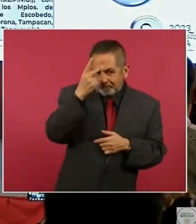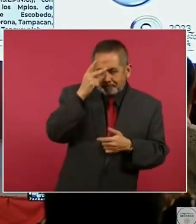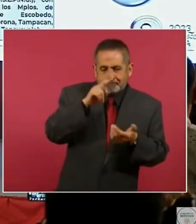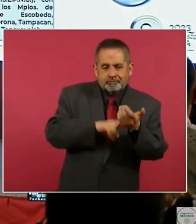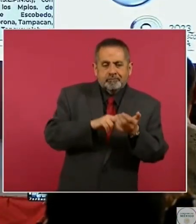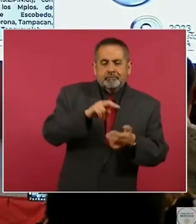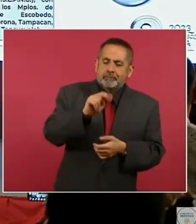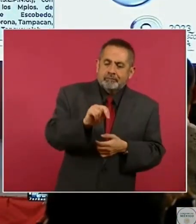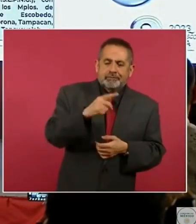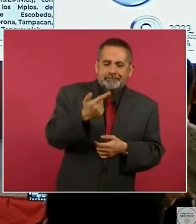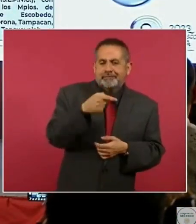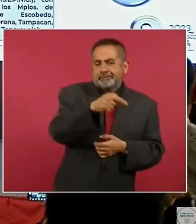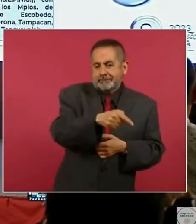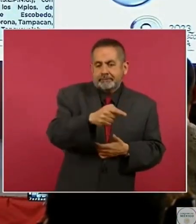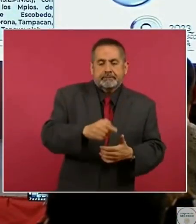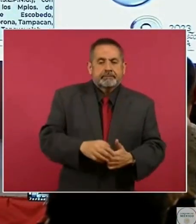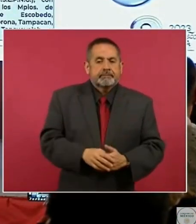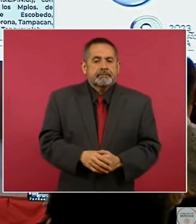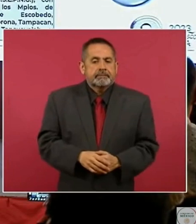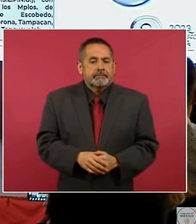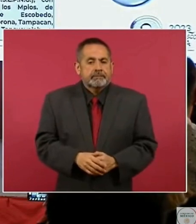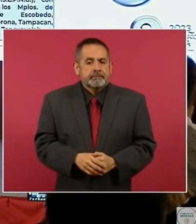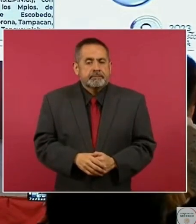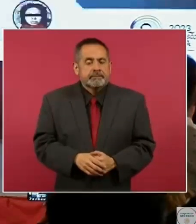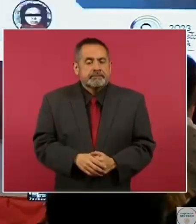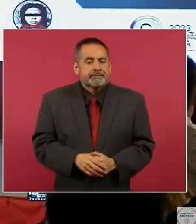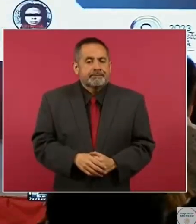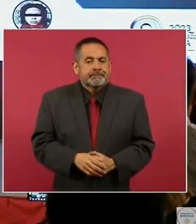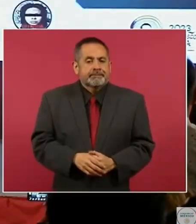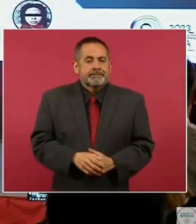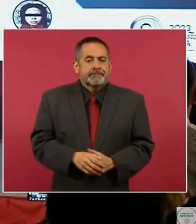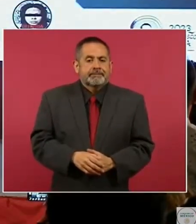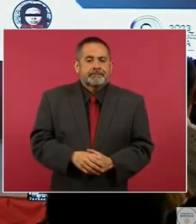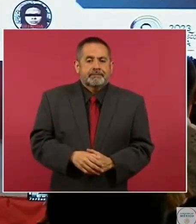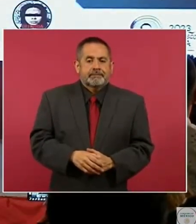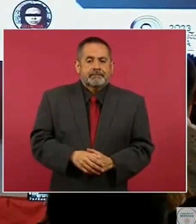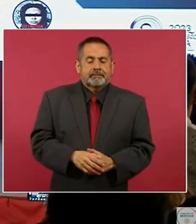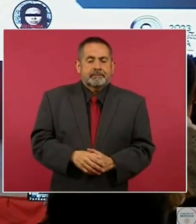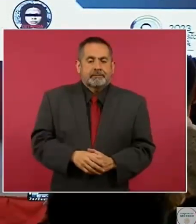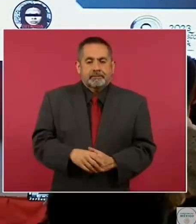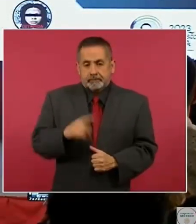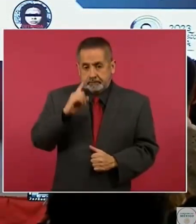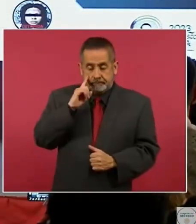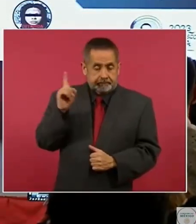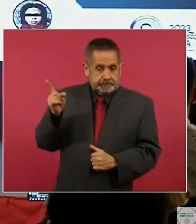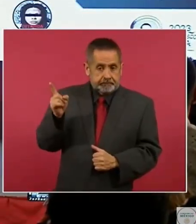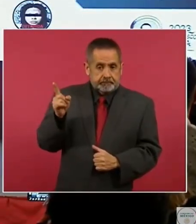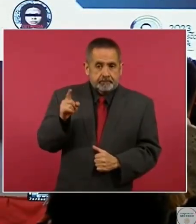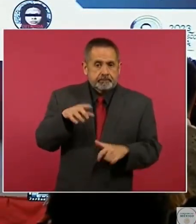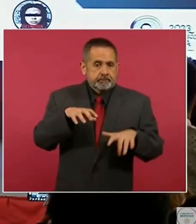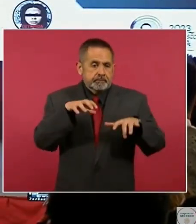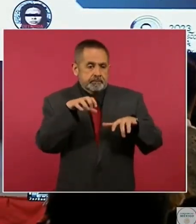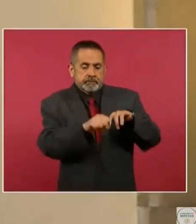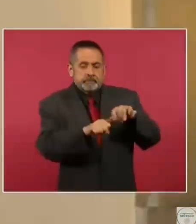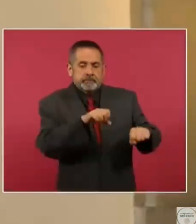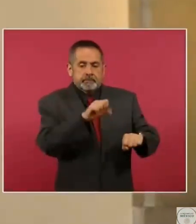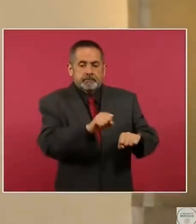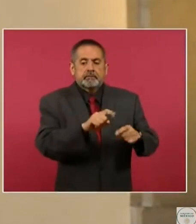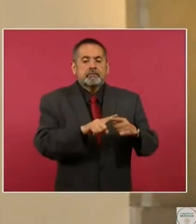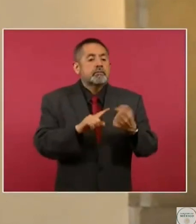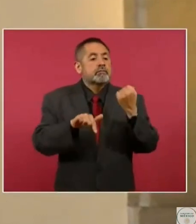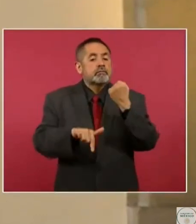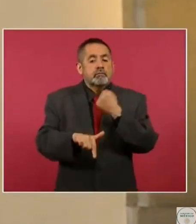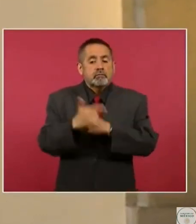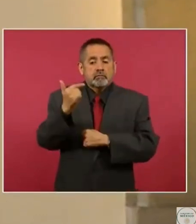Nueva Generación. Adelante, por favor. Aquí tenemos la detención de